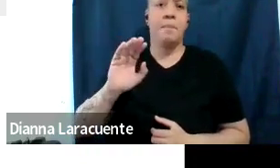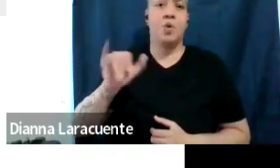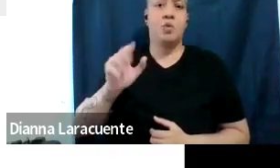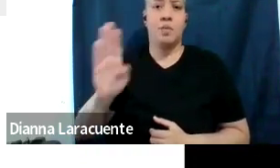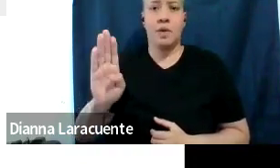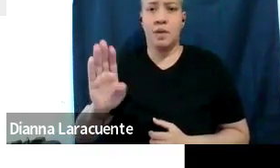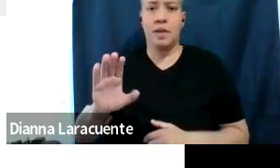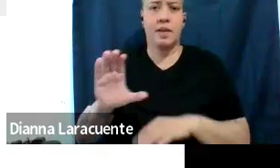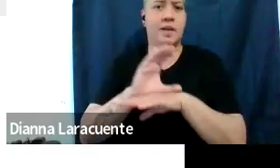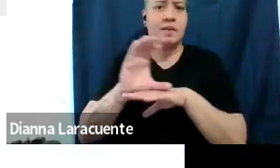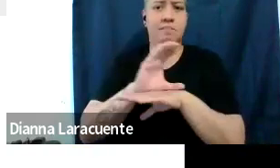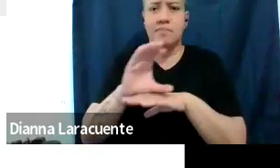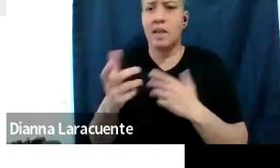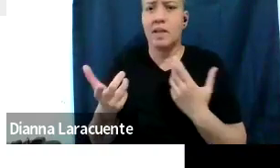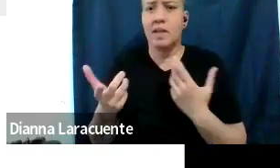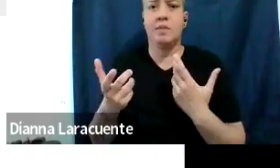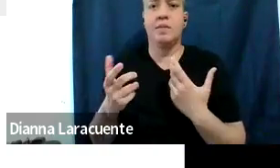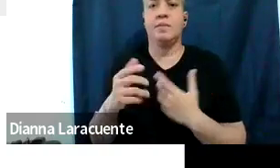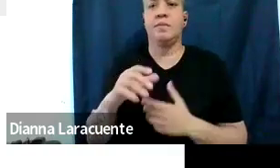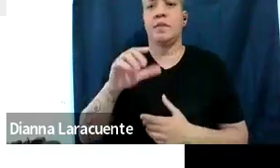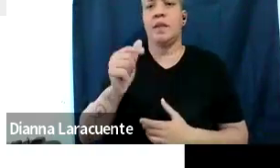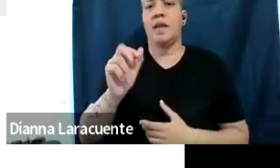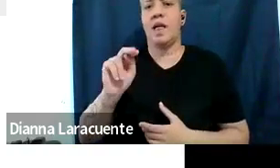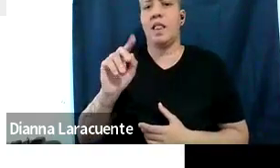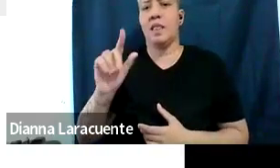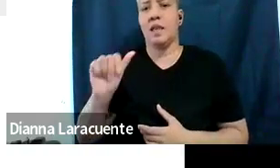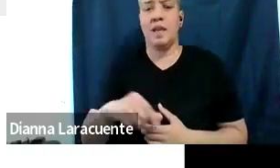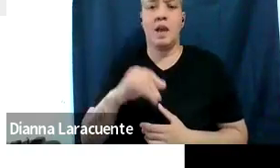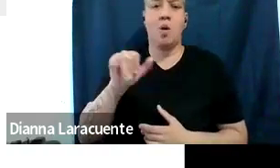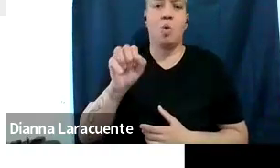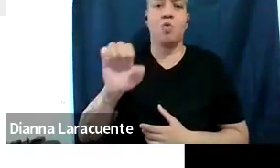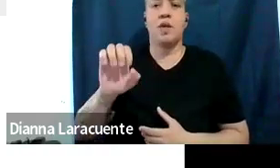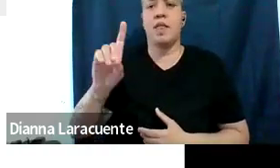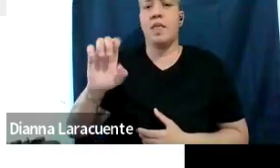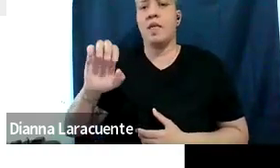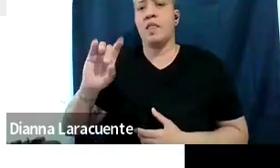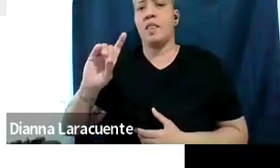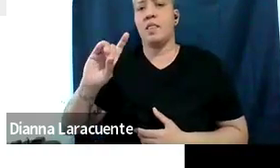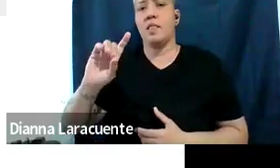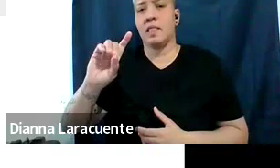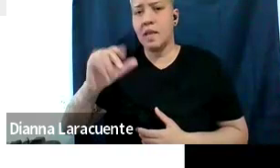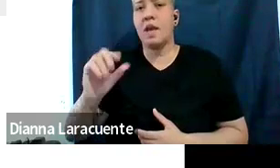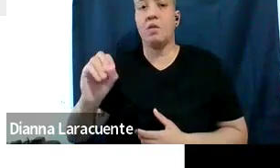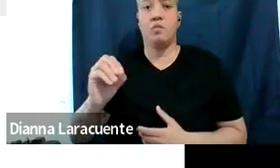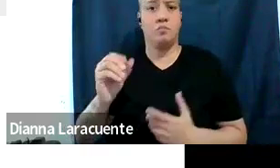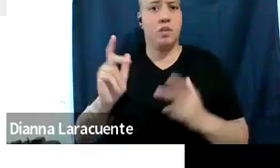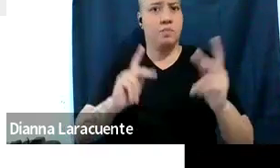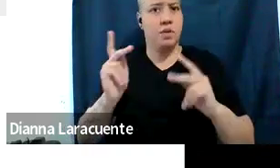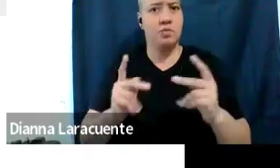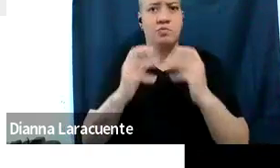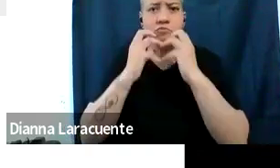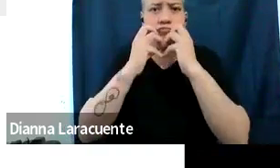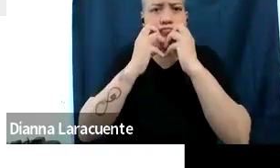el Caribe, desde Cero Gandía, desde José de Diego. O sea, era una gente que amaba